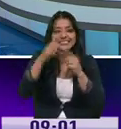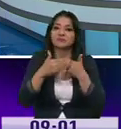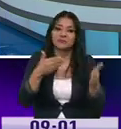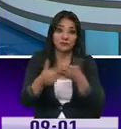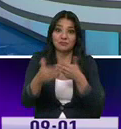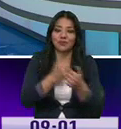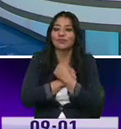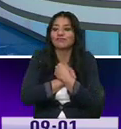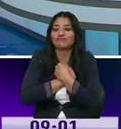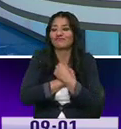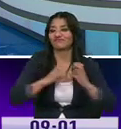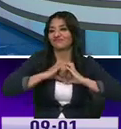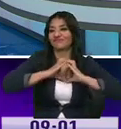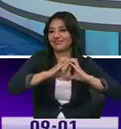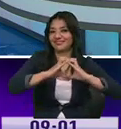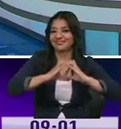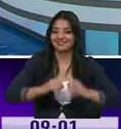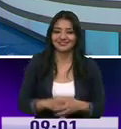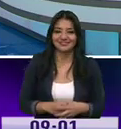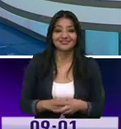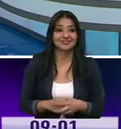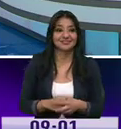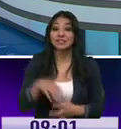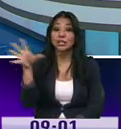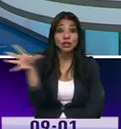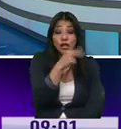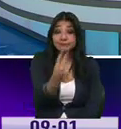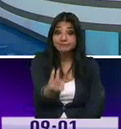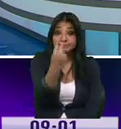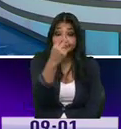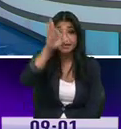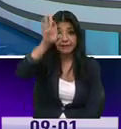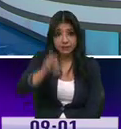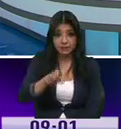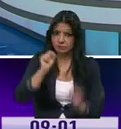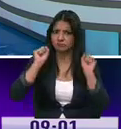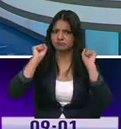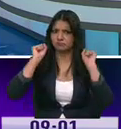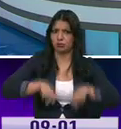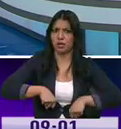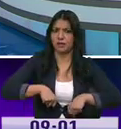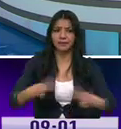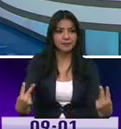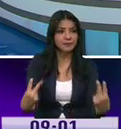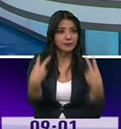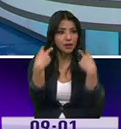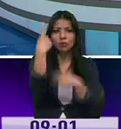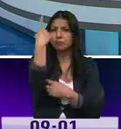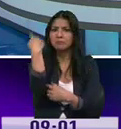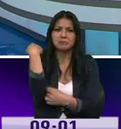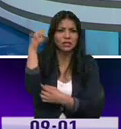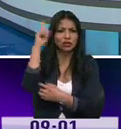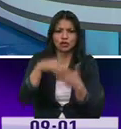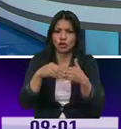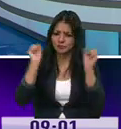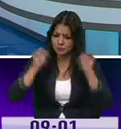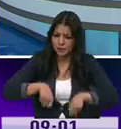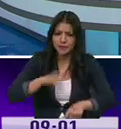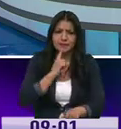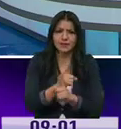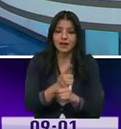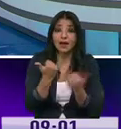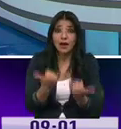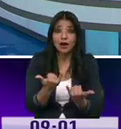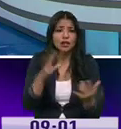corazón así de gigante. Sí, claro. Sí, con todos los que ven TVC, que tenemos un rating altísimo, hasta $1,000,000 sacamos. Es así, ahorita sí. Nos